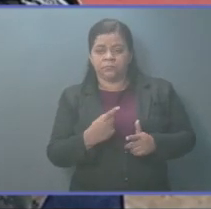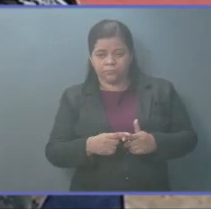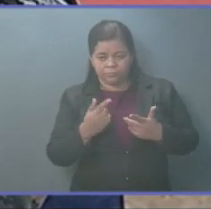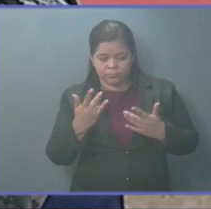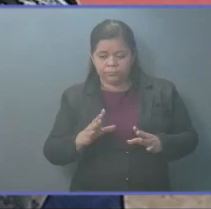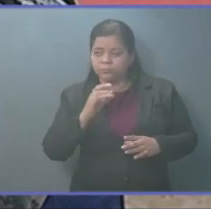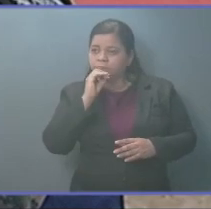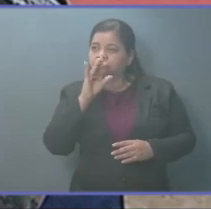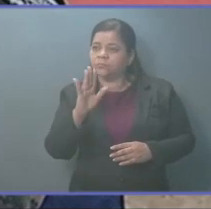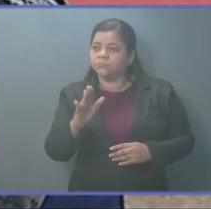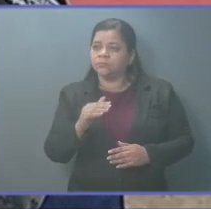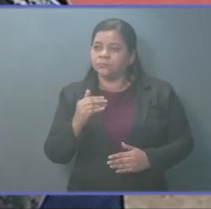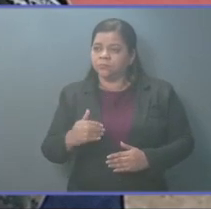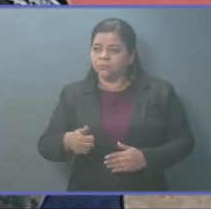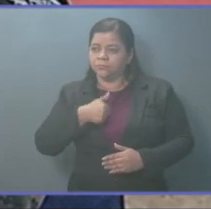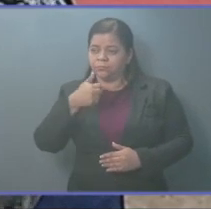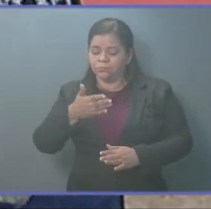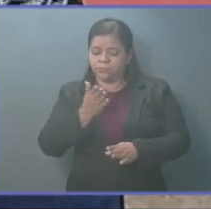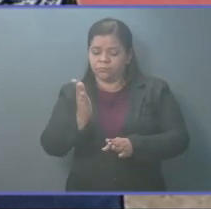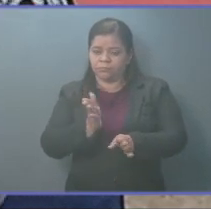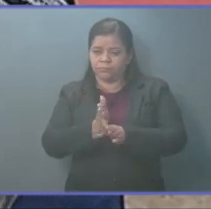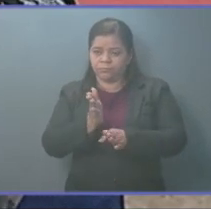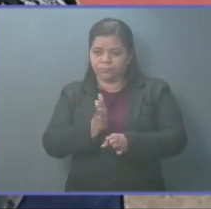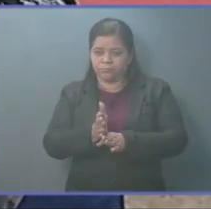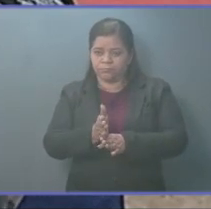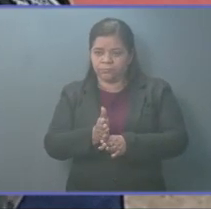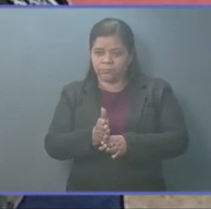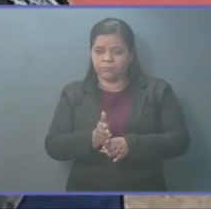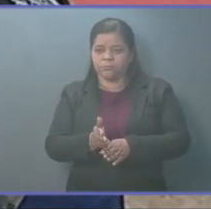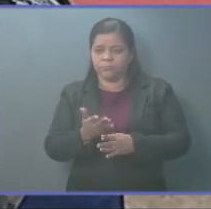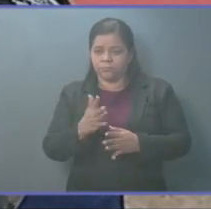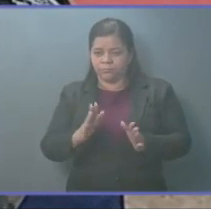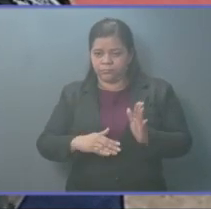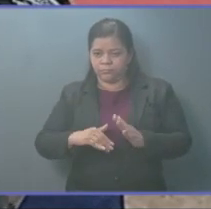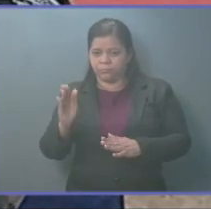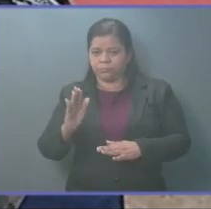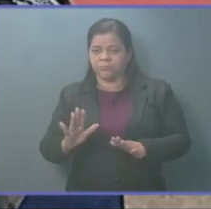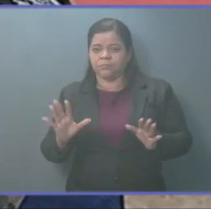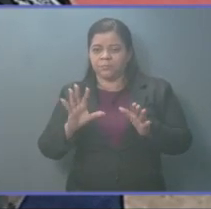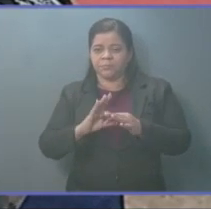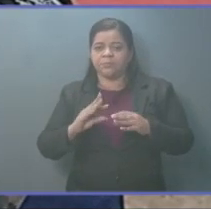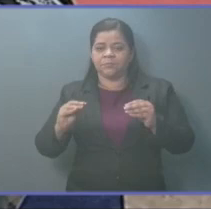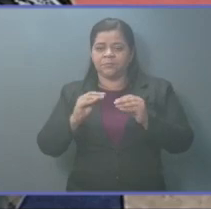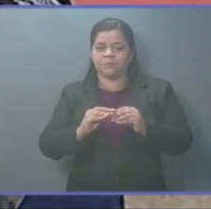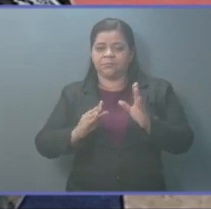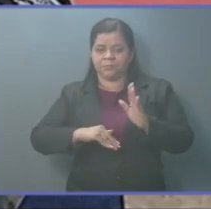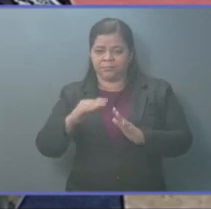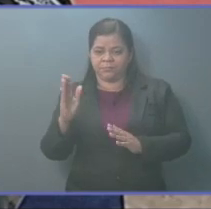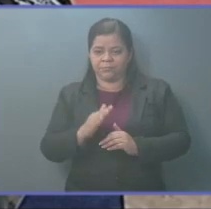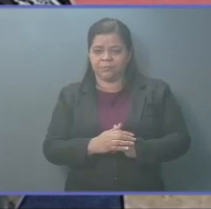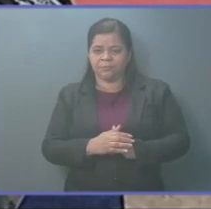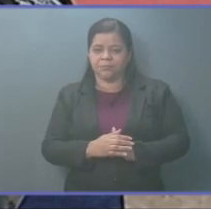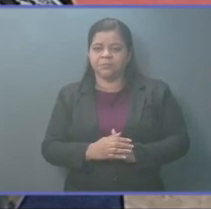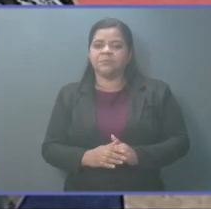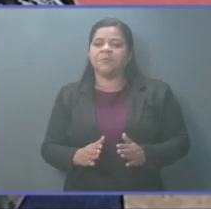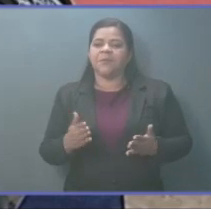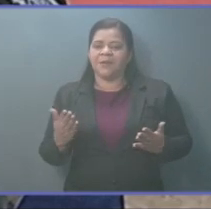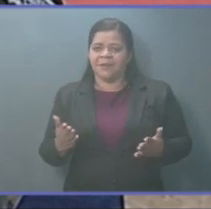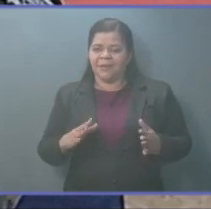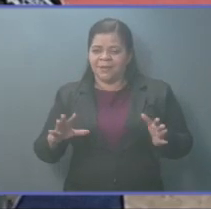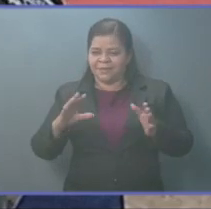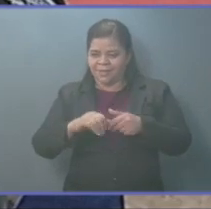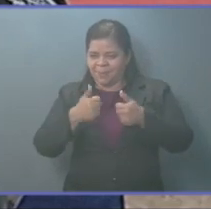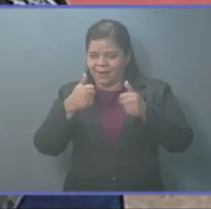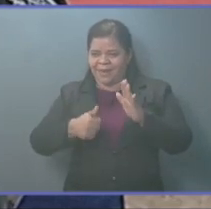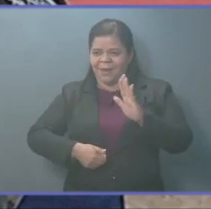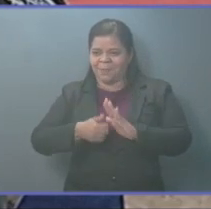para proporcionar esa seguridad. Y no estoy acá para decir o para